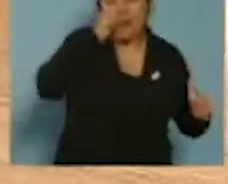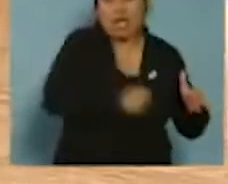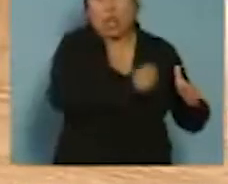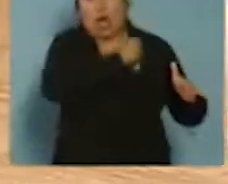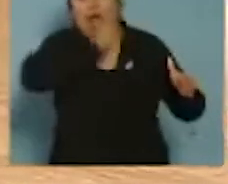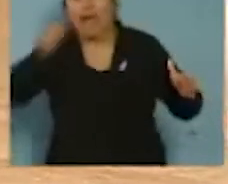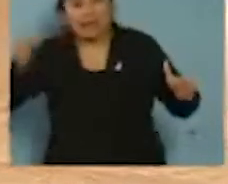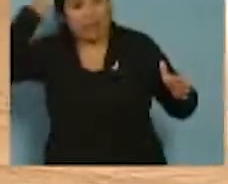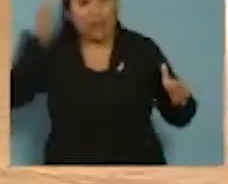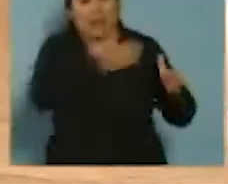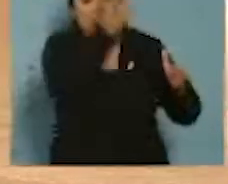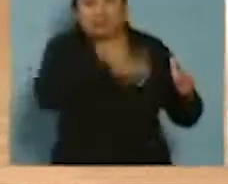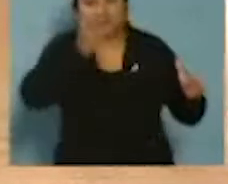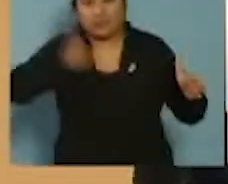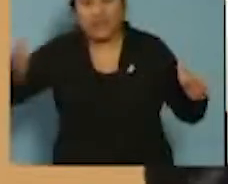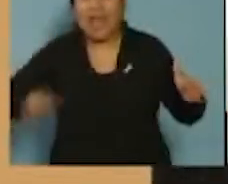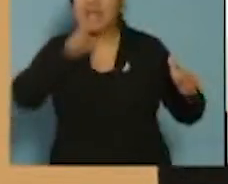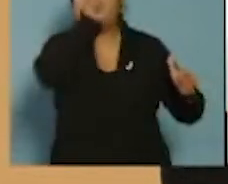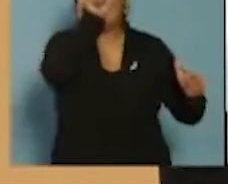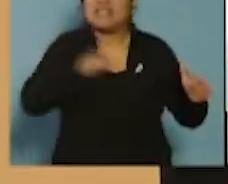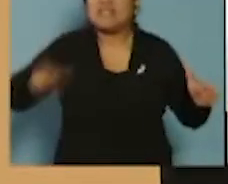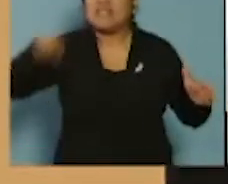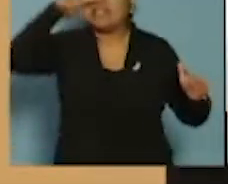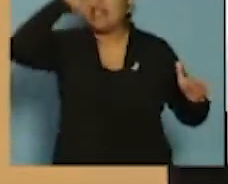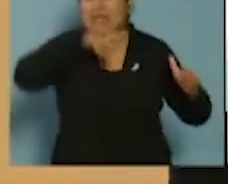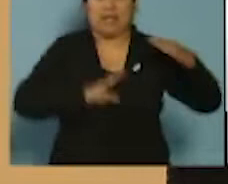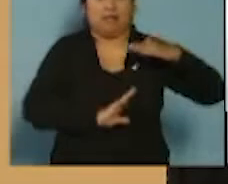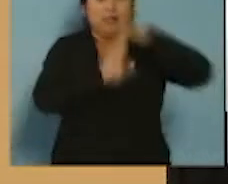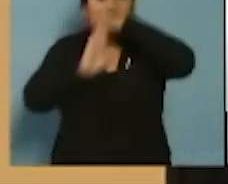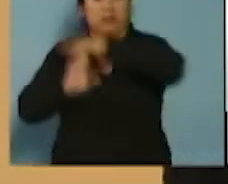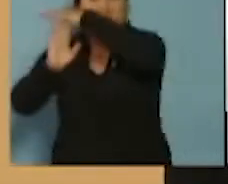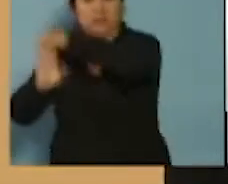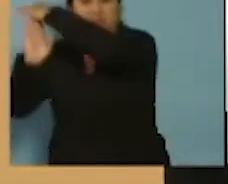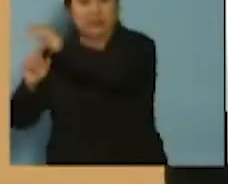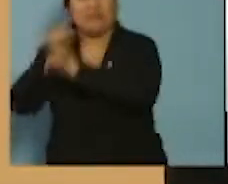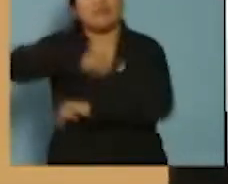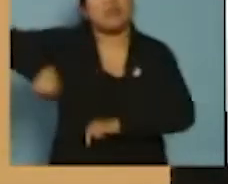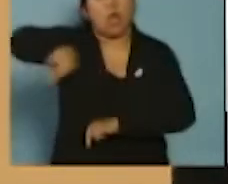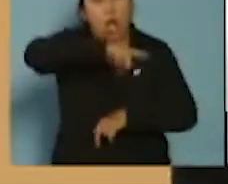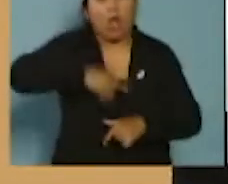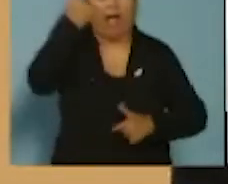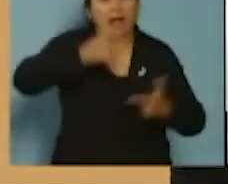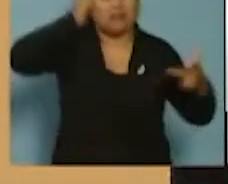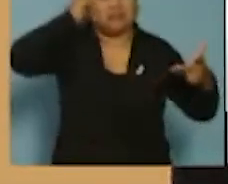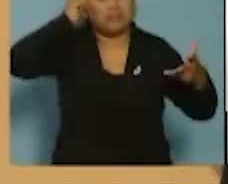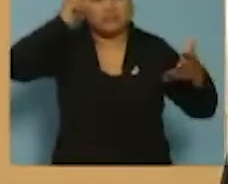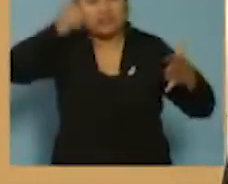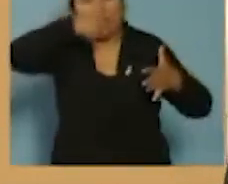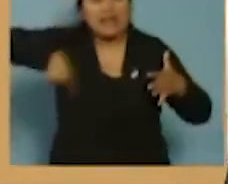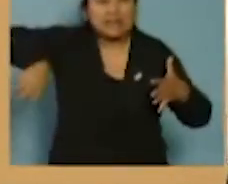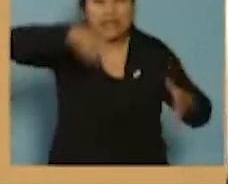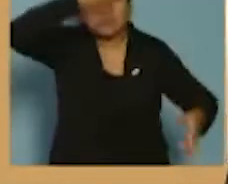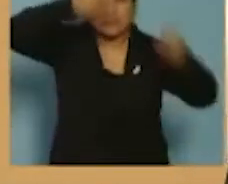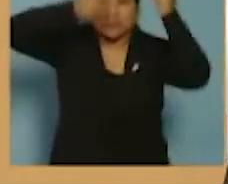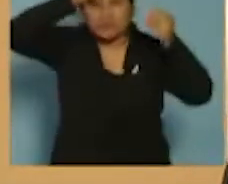tomamos porque cada uno de ellos va a estar ligado con el anterior pero sobre todo con el origen